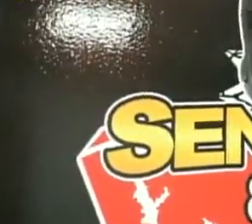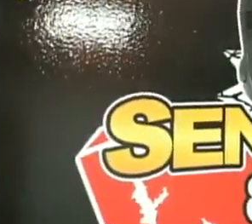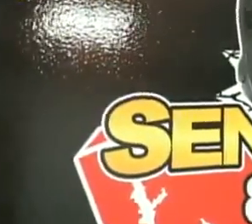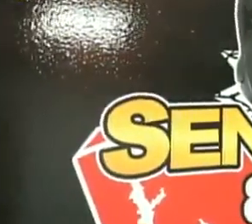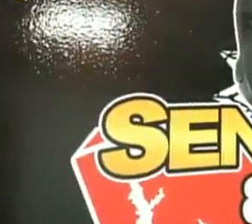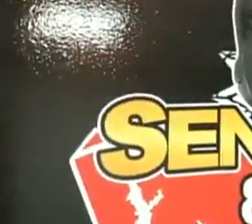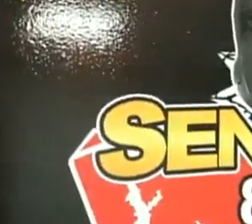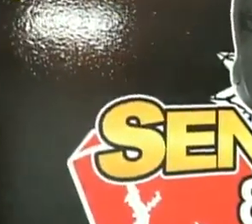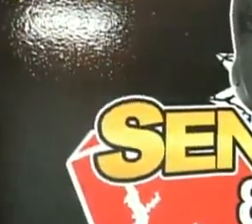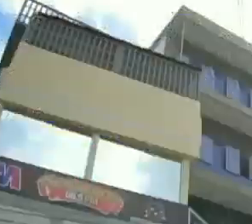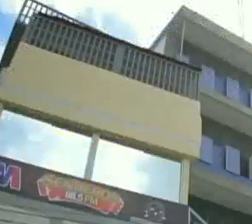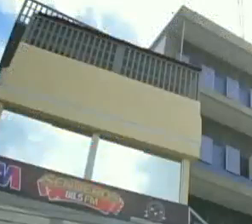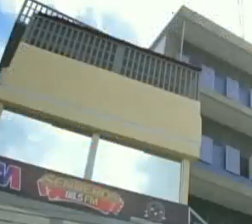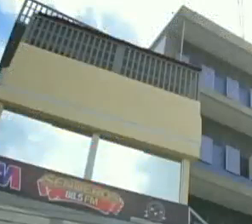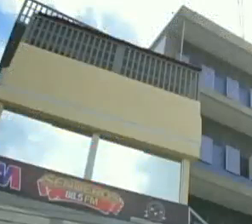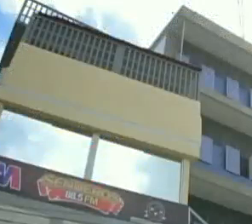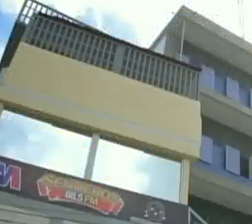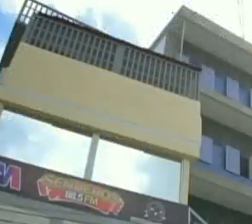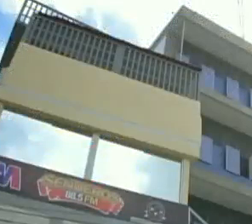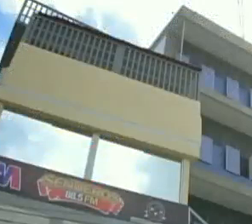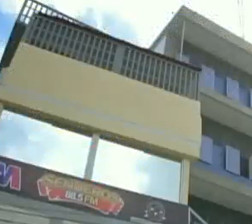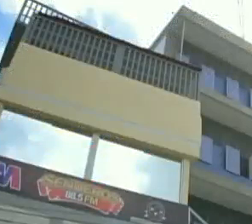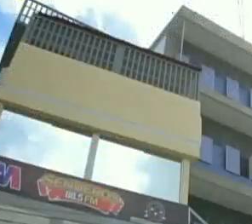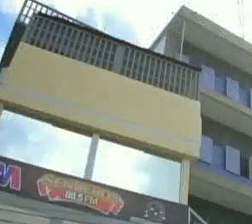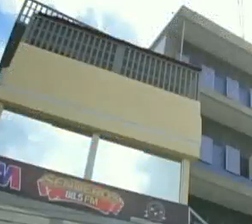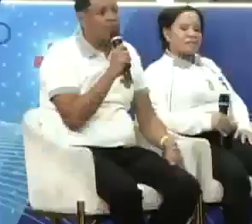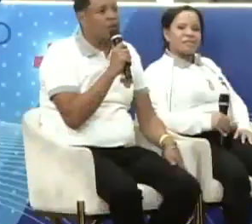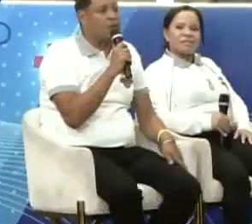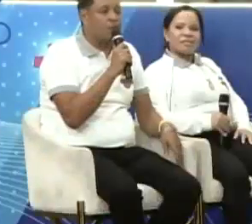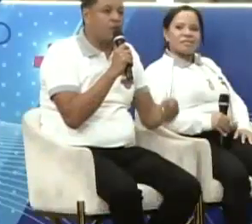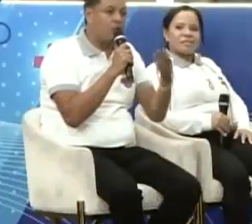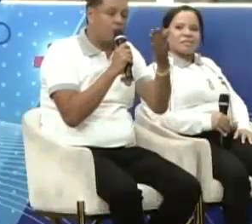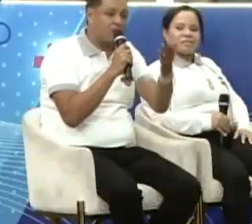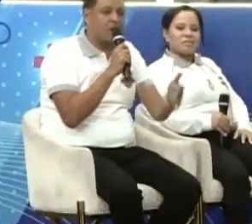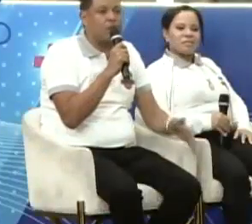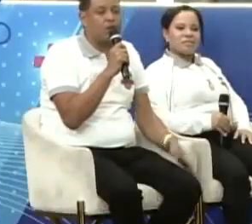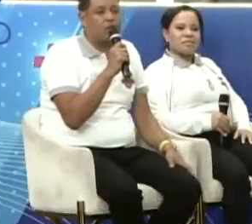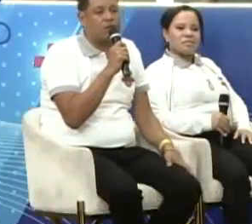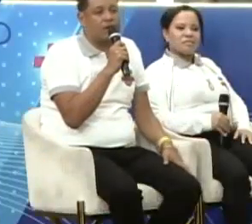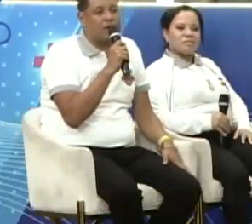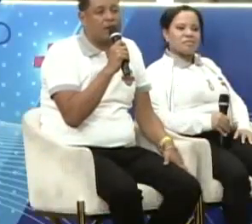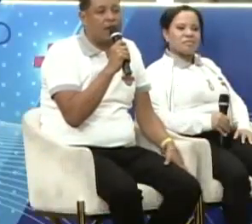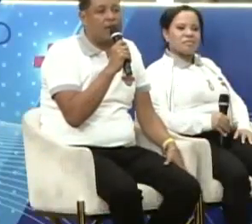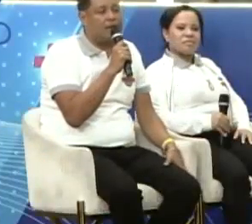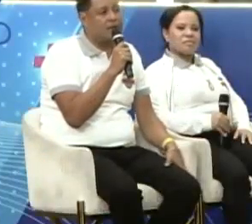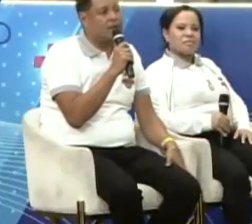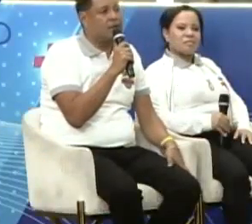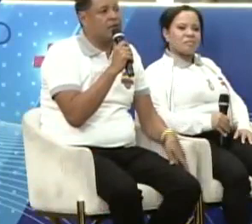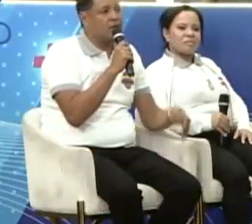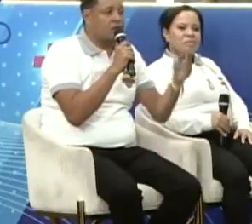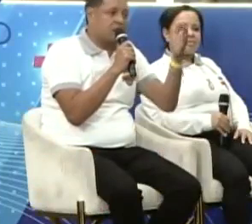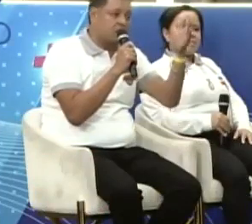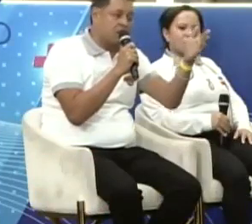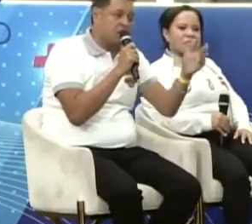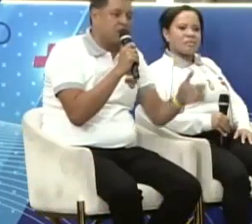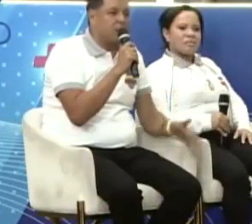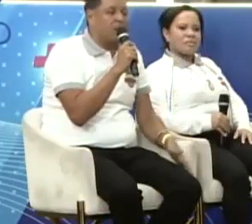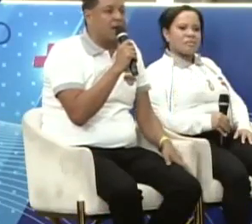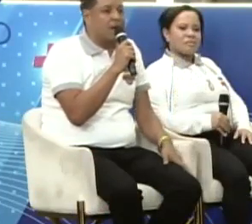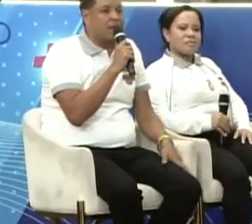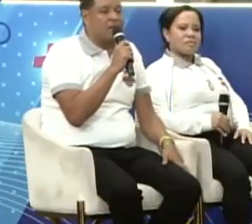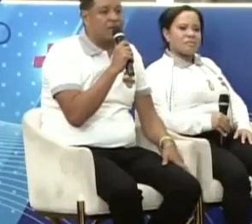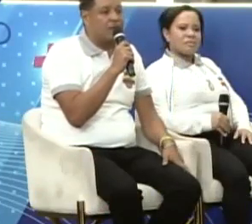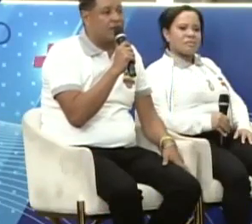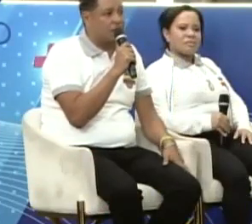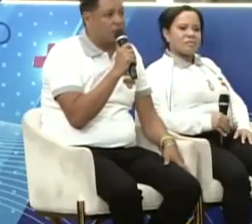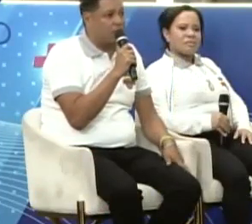el recorrido, cuando estuvimos en la base de misiones Arañores Sabaneta, bueno, conversamos con nuestra camarada, y mi